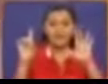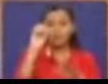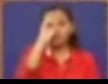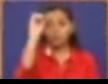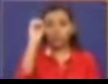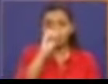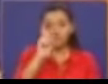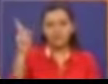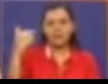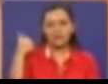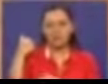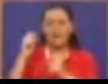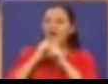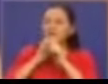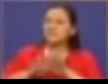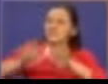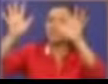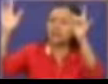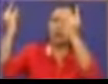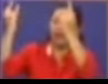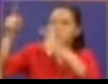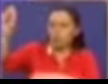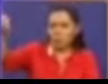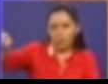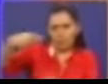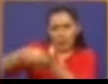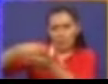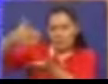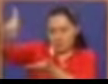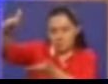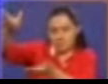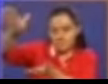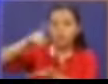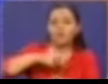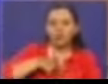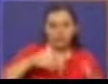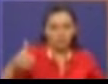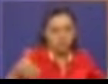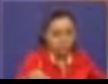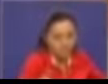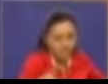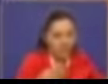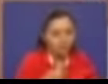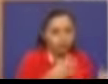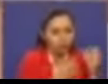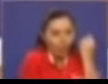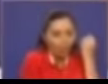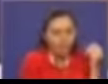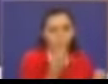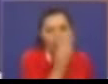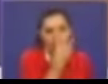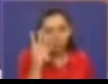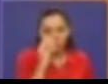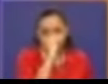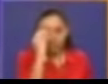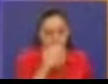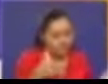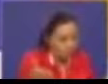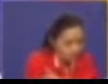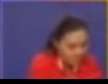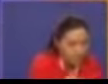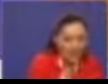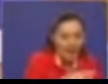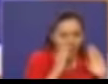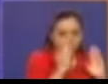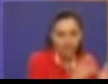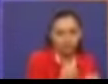ganadero lo tienen las grandes haciendas y ellos pueden comprar estos servicios, que además se los puede vender el propio sector privado. Pero para el sector más pobre, el